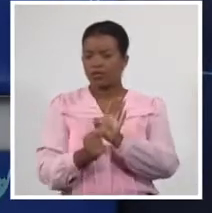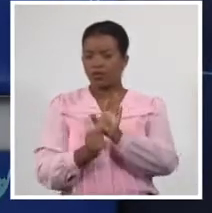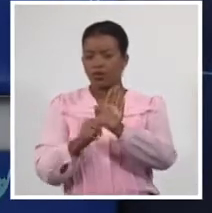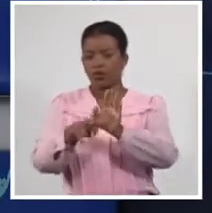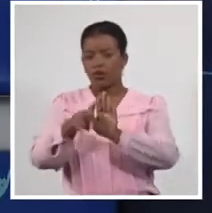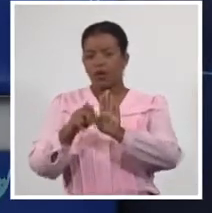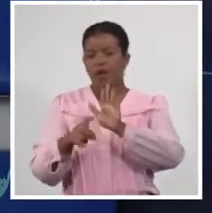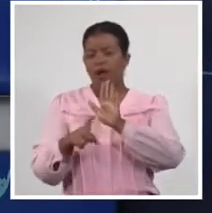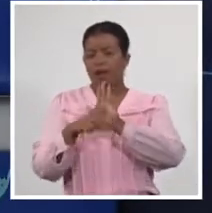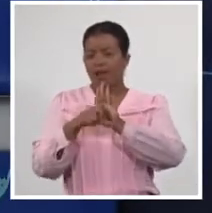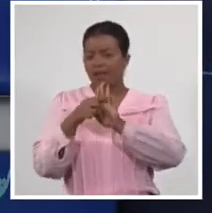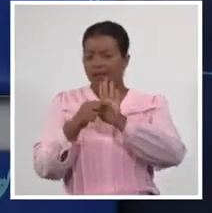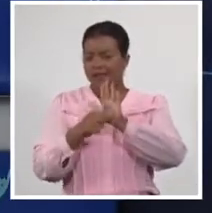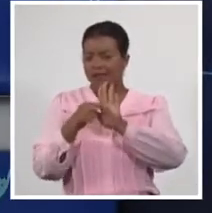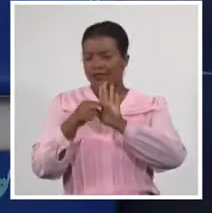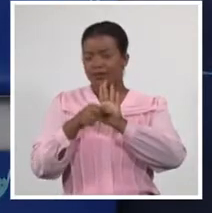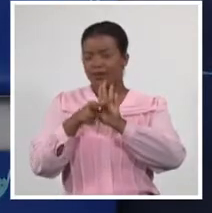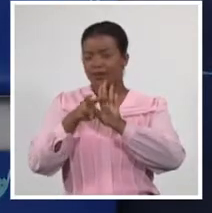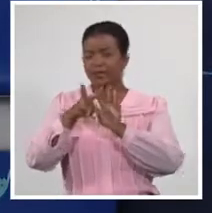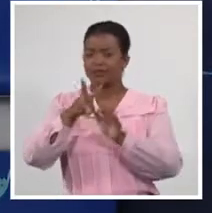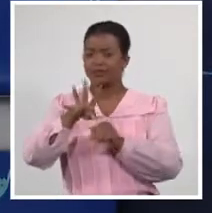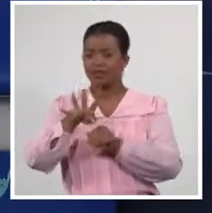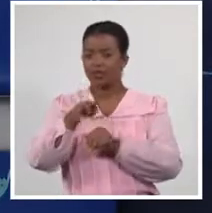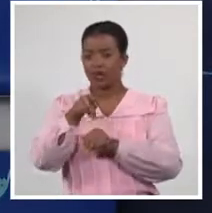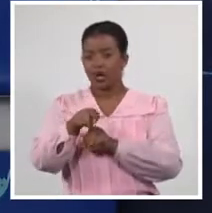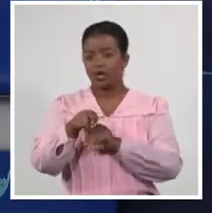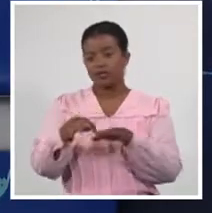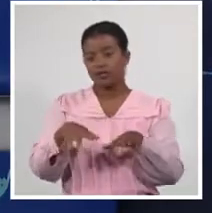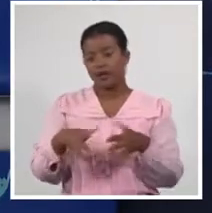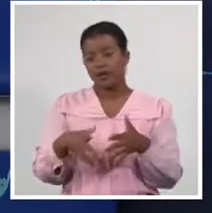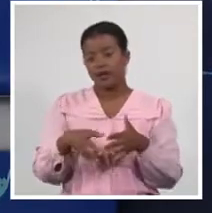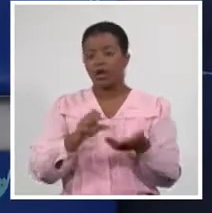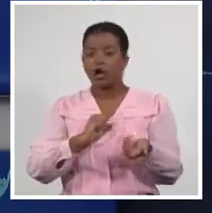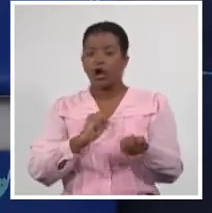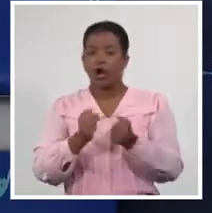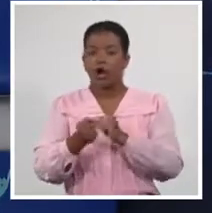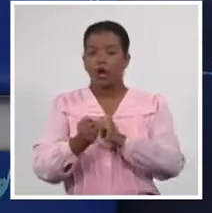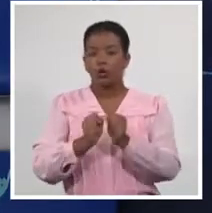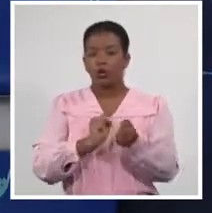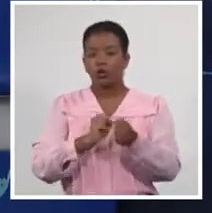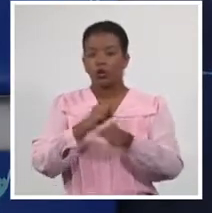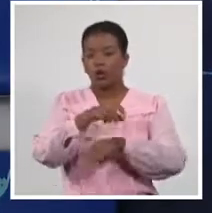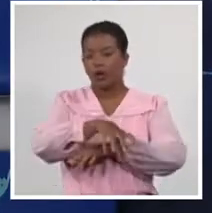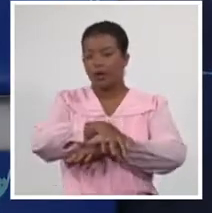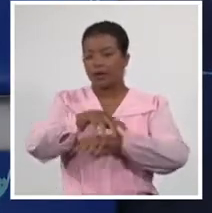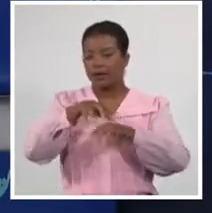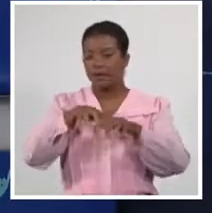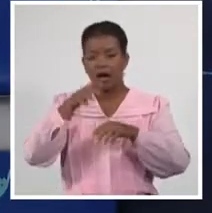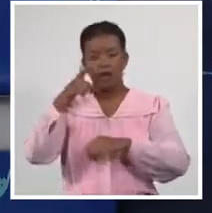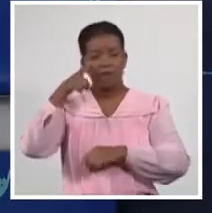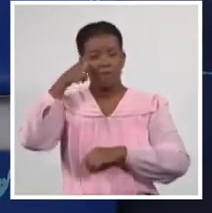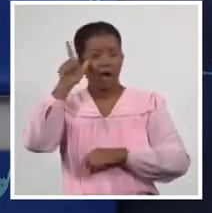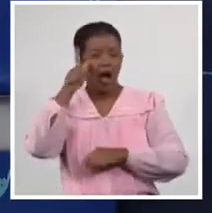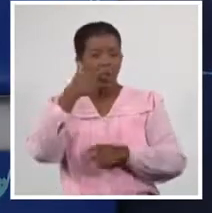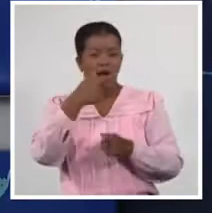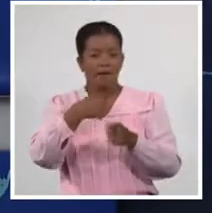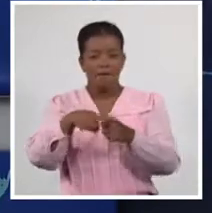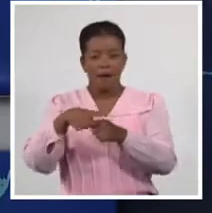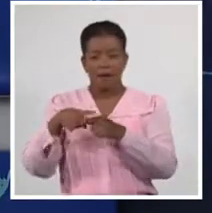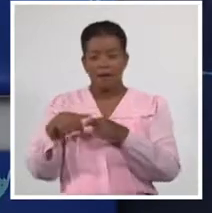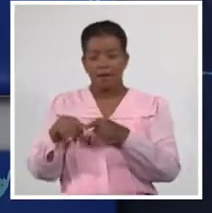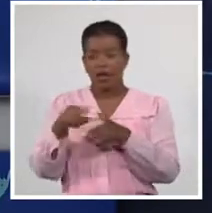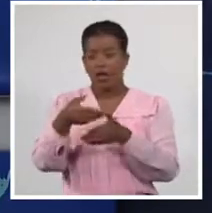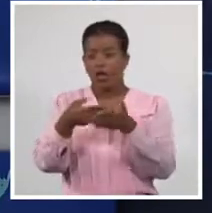225 que establece las contravenciones para el control del registro del ganado mayor y de las razas puras el documento